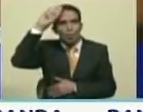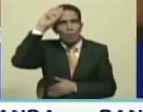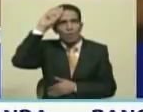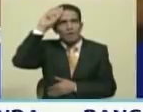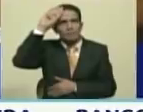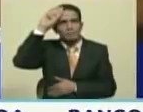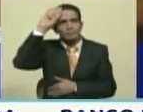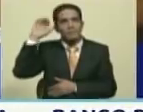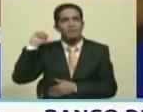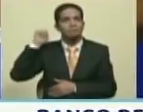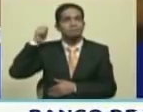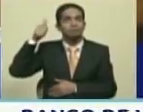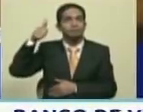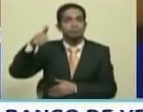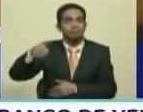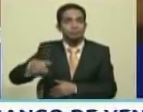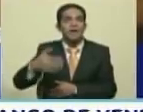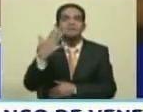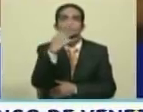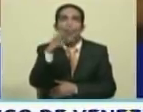casi 50 años, enfrentó